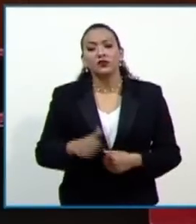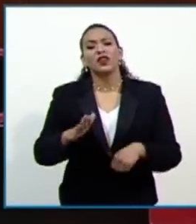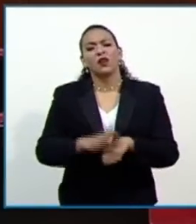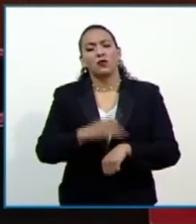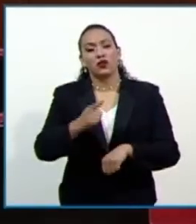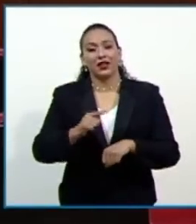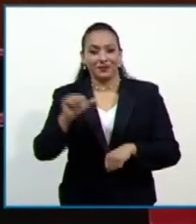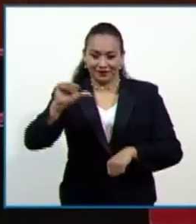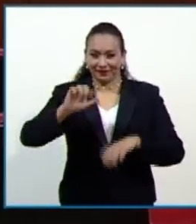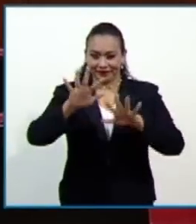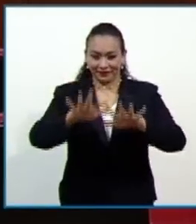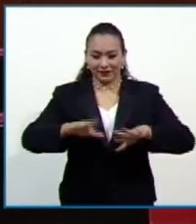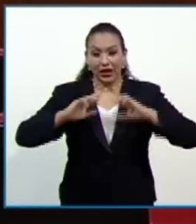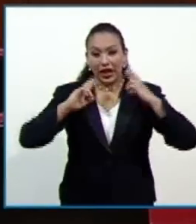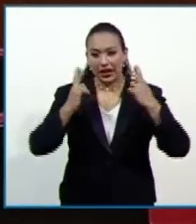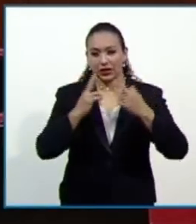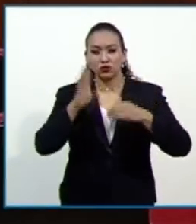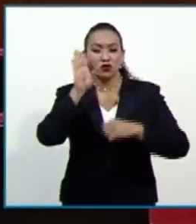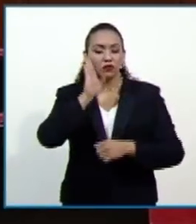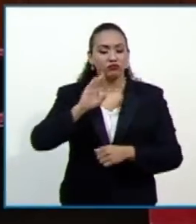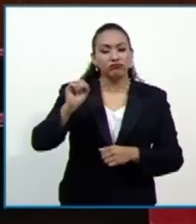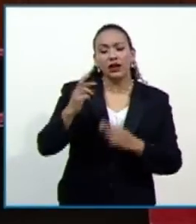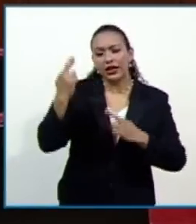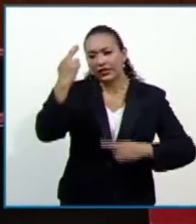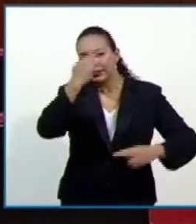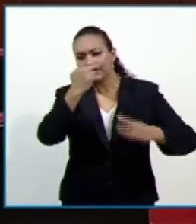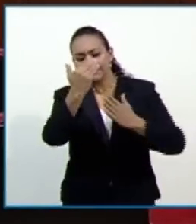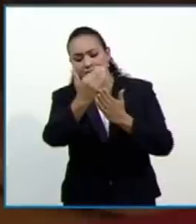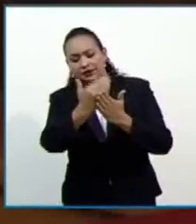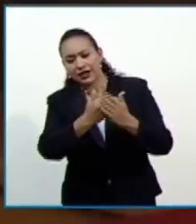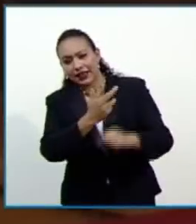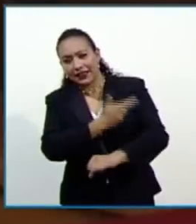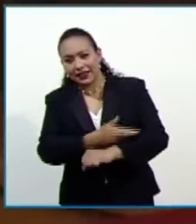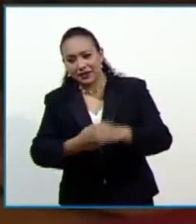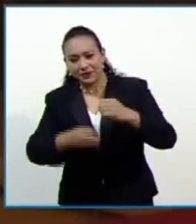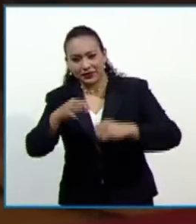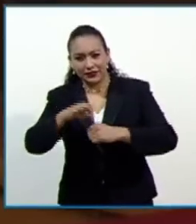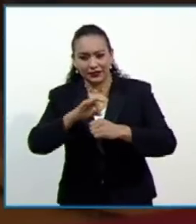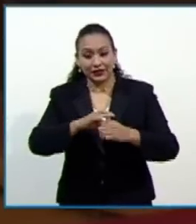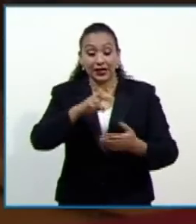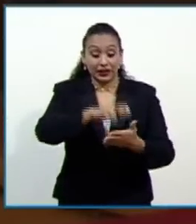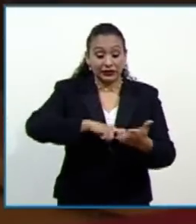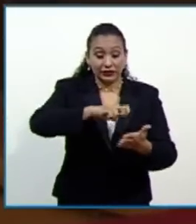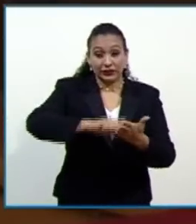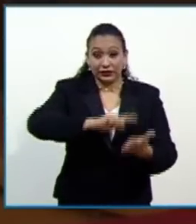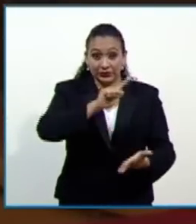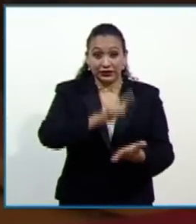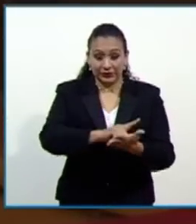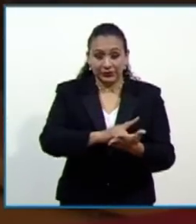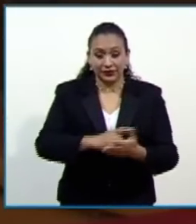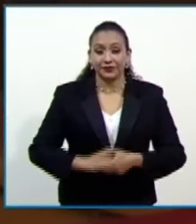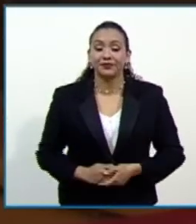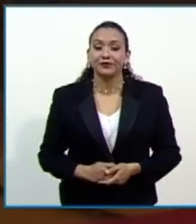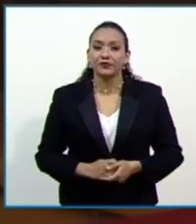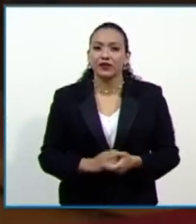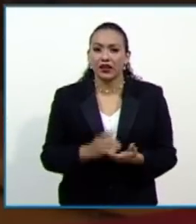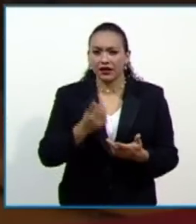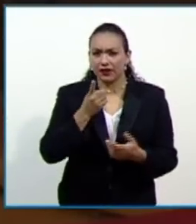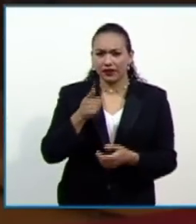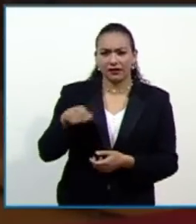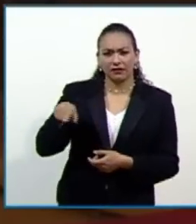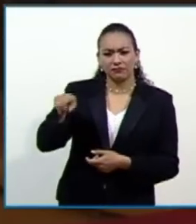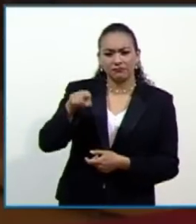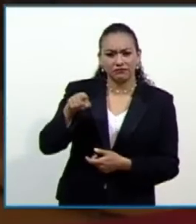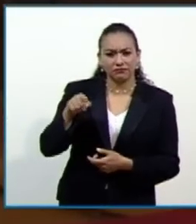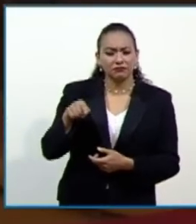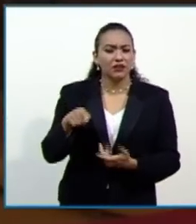Pleno de la Corte declaró válido el procedimiento legislativo por el que fueron reformadas estas disposiciones y rechazó que